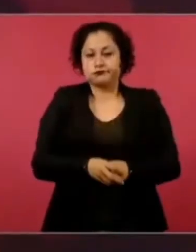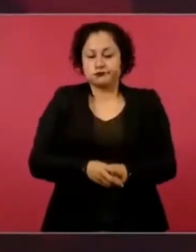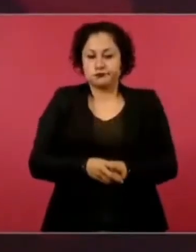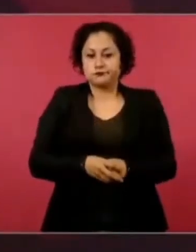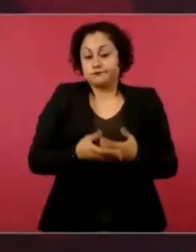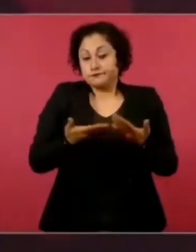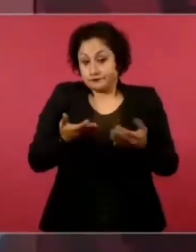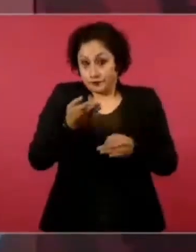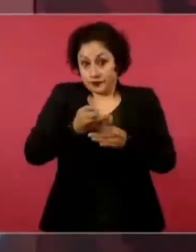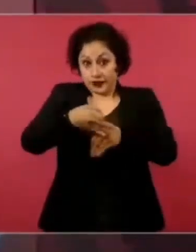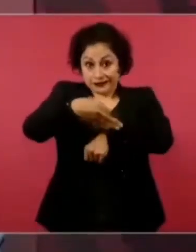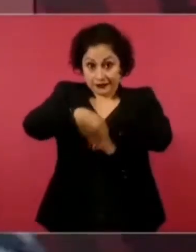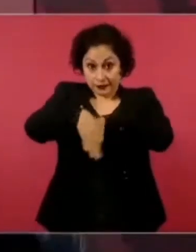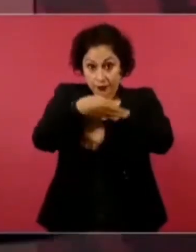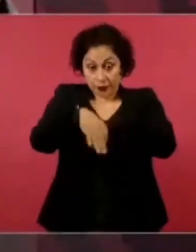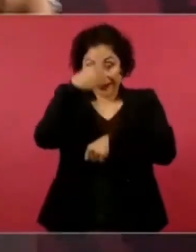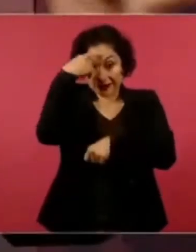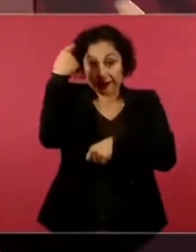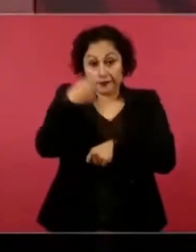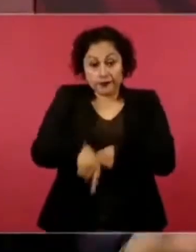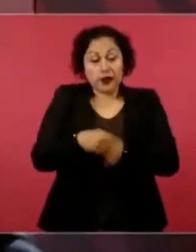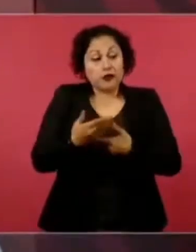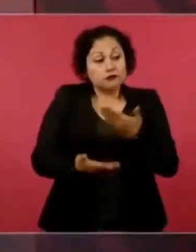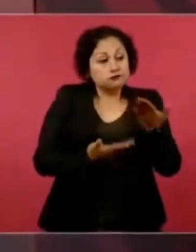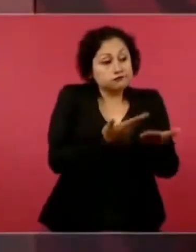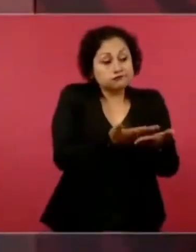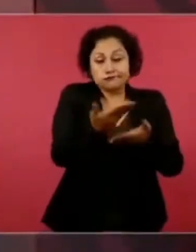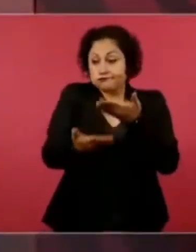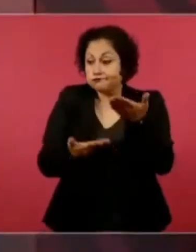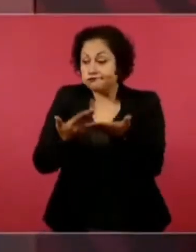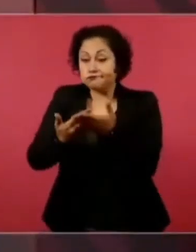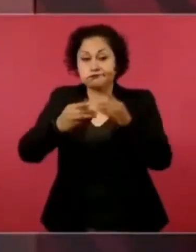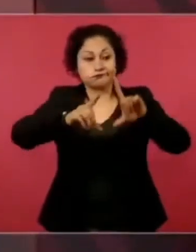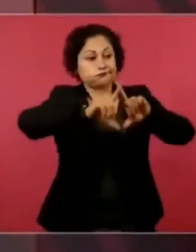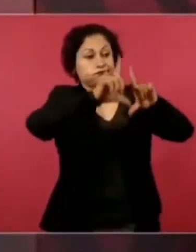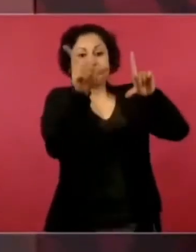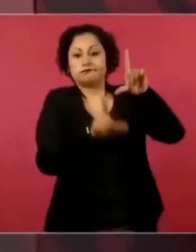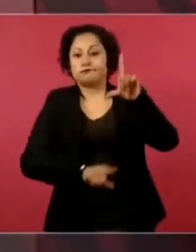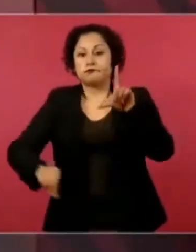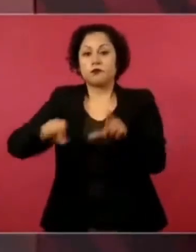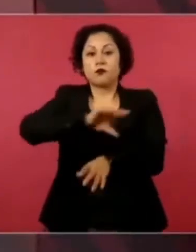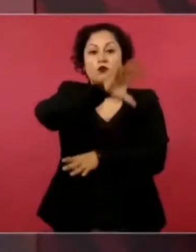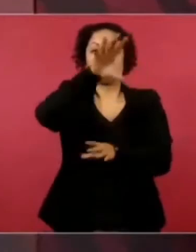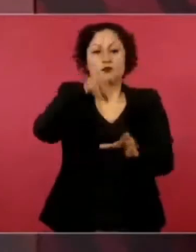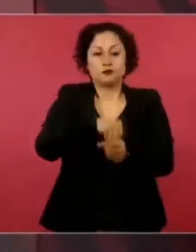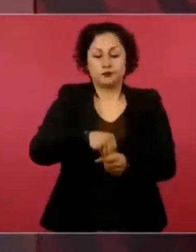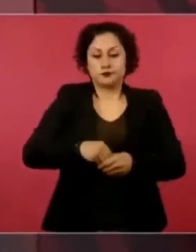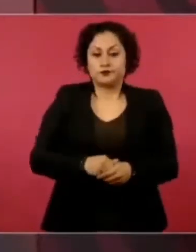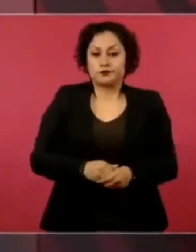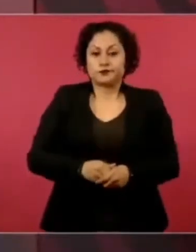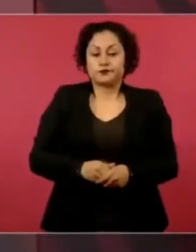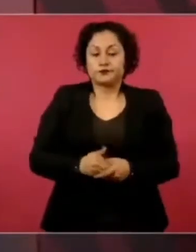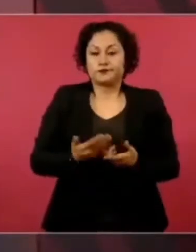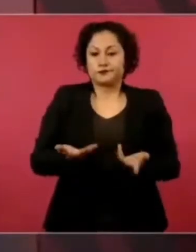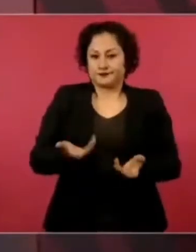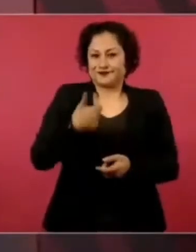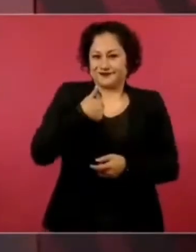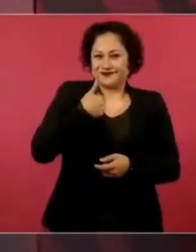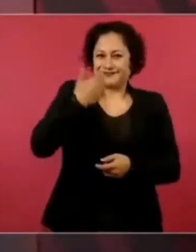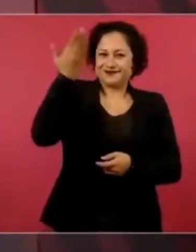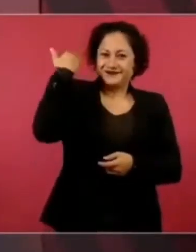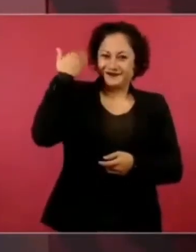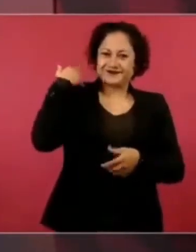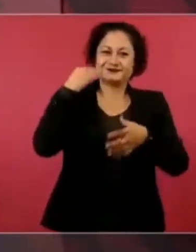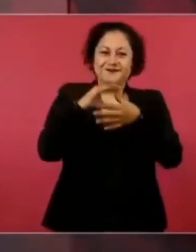todo el país. Yo les comentaba que esto lo queríamos hacer al